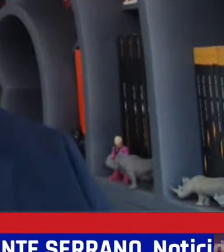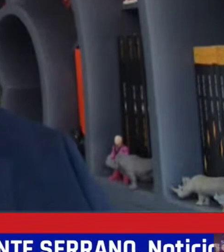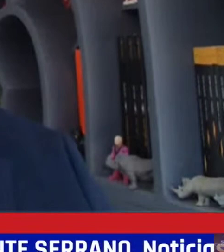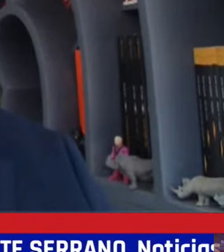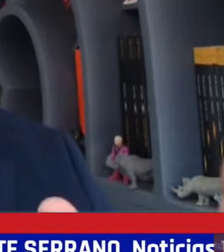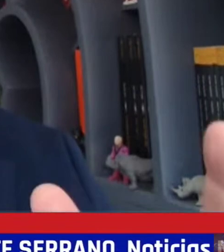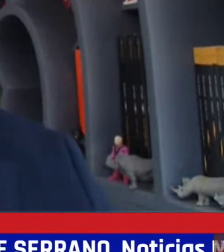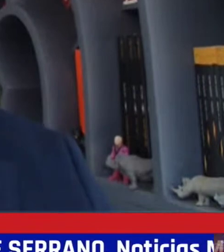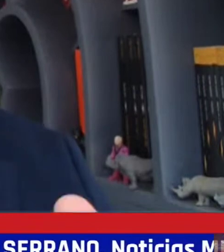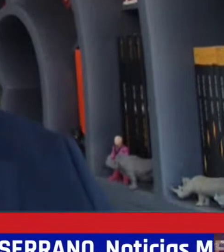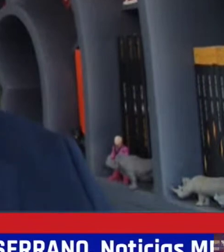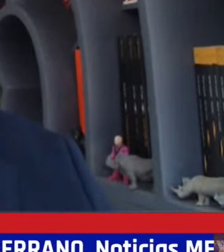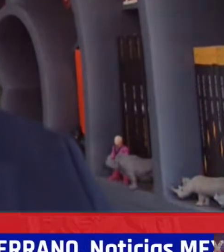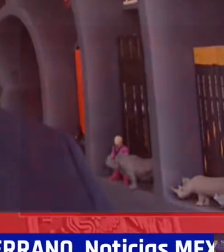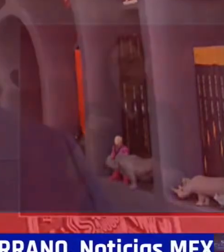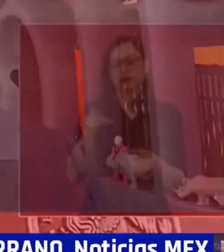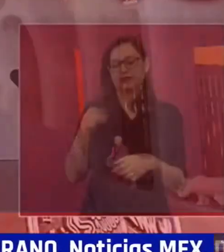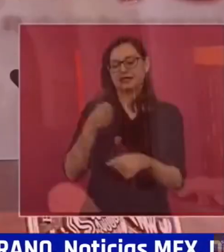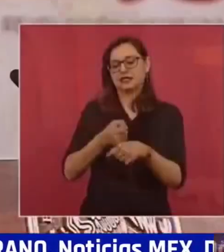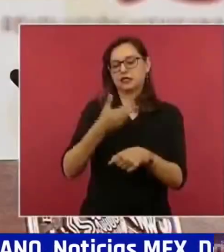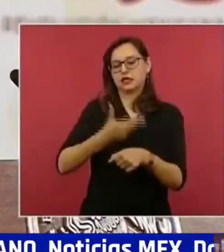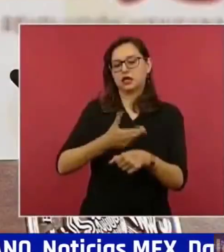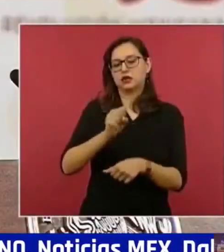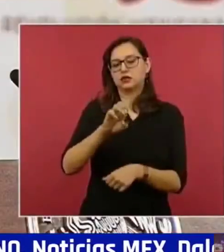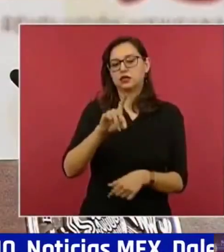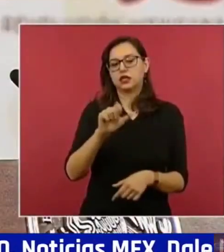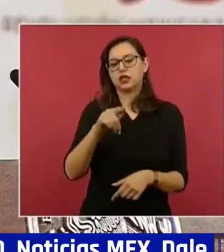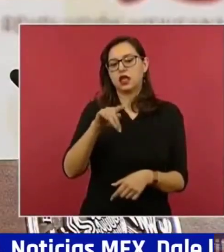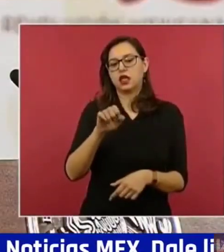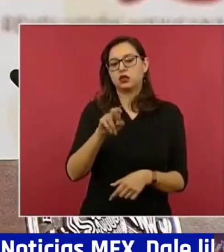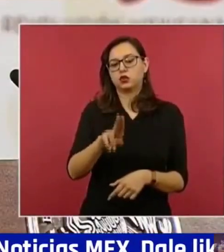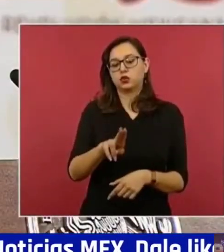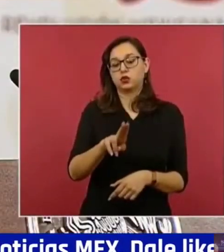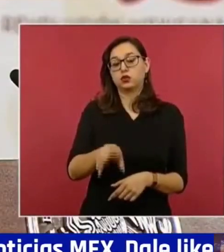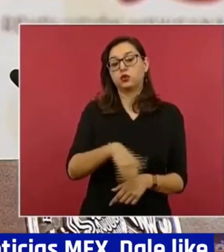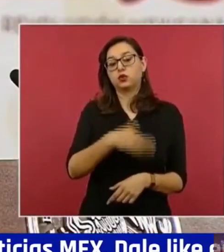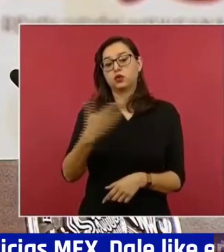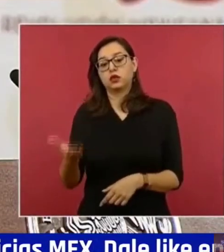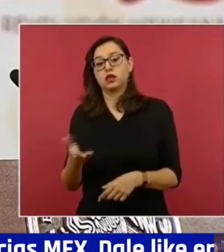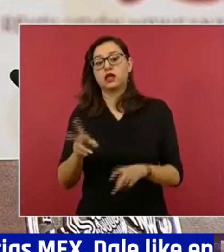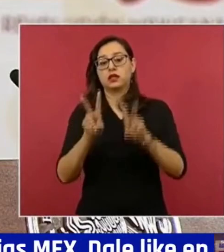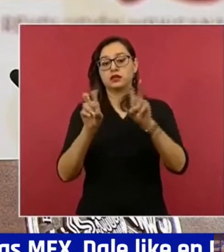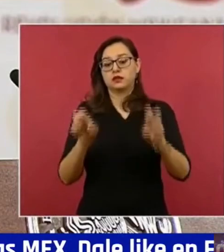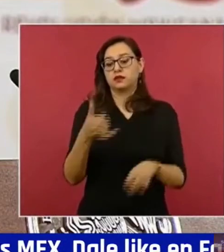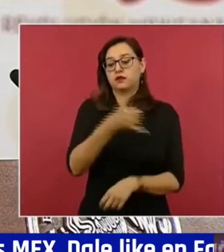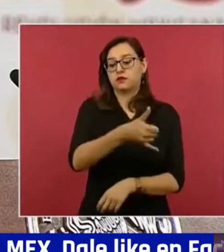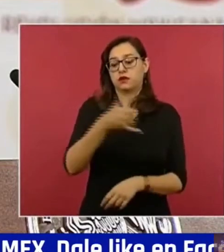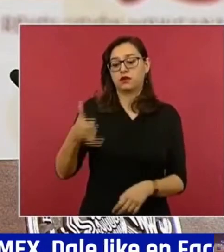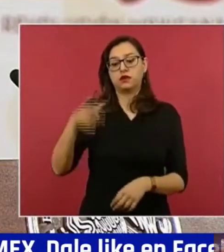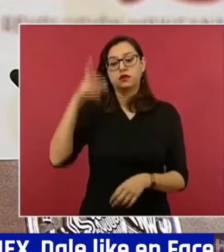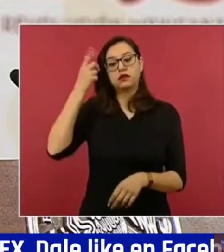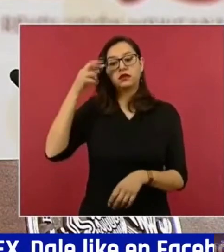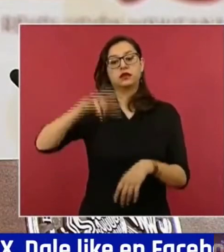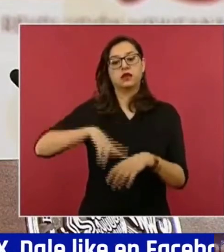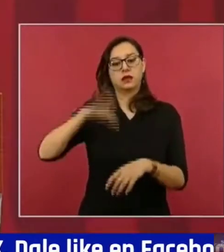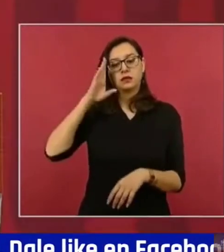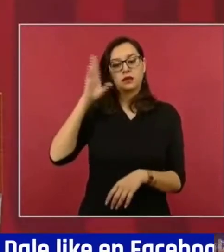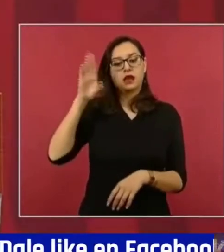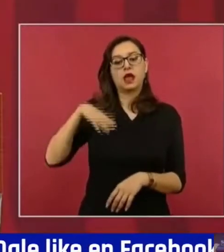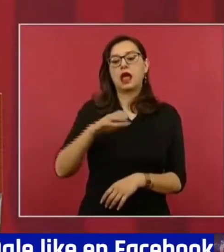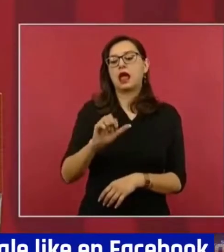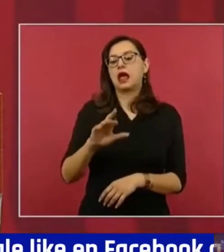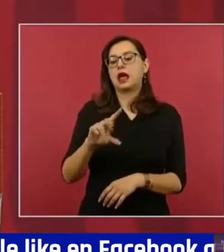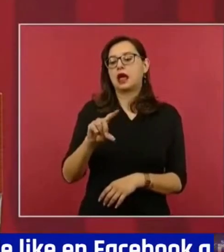Toño, es actuar con mucho vigor, con mucha energía, como nunca se había hecho en este país en el último